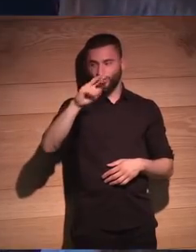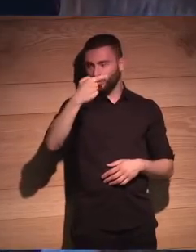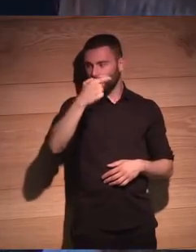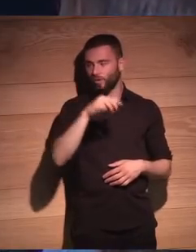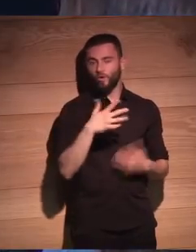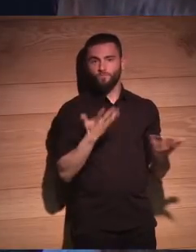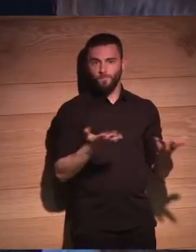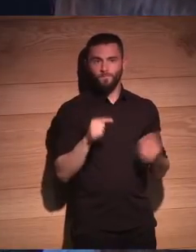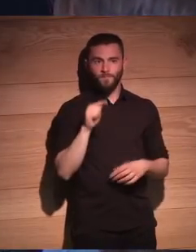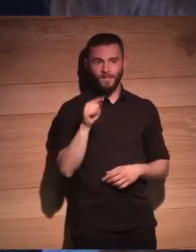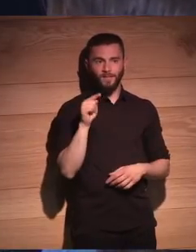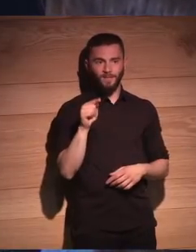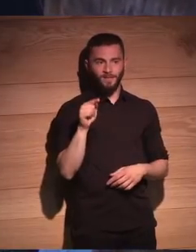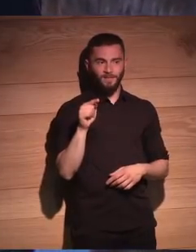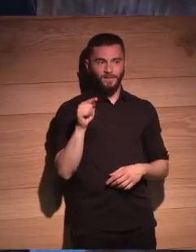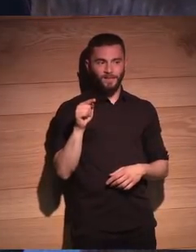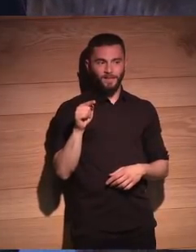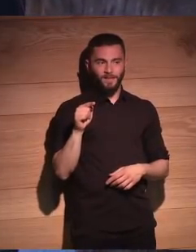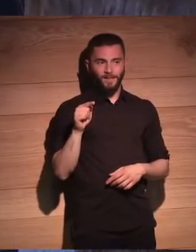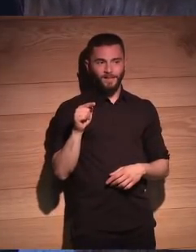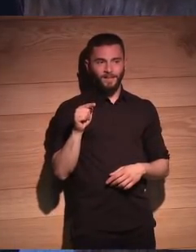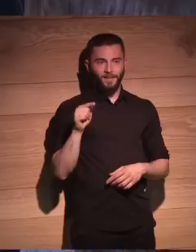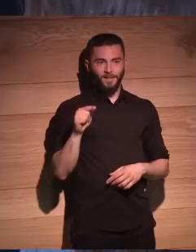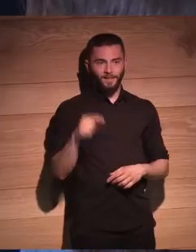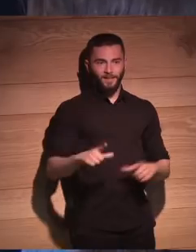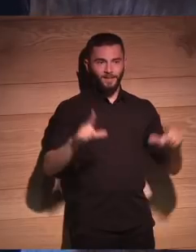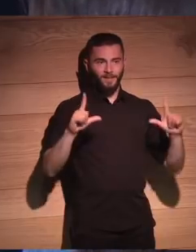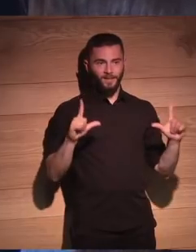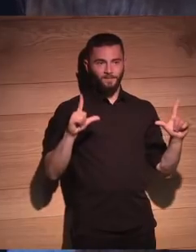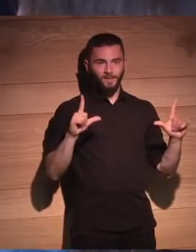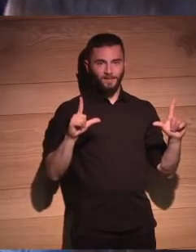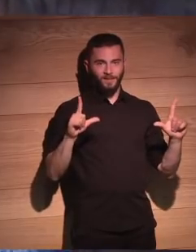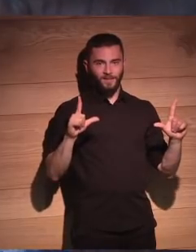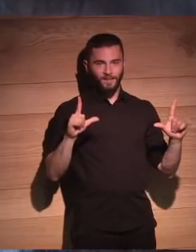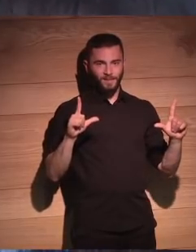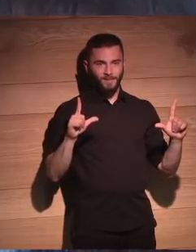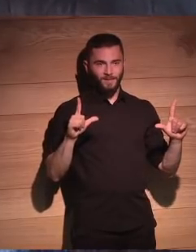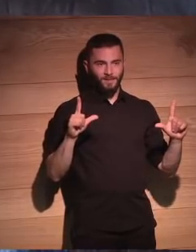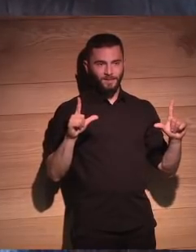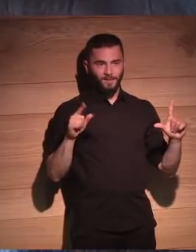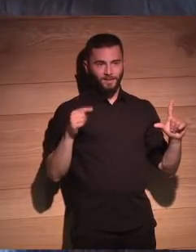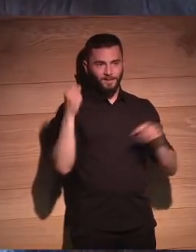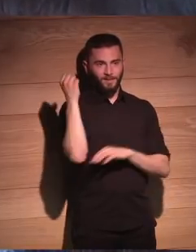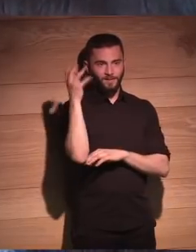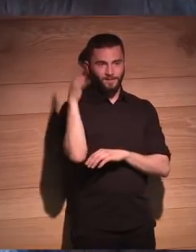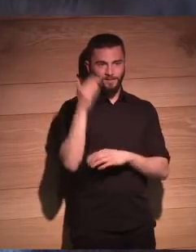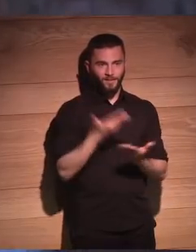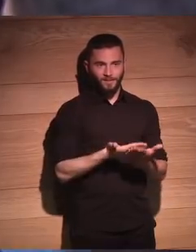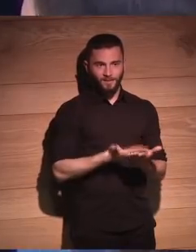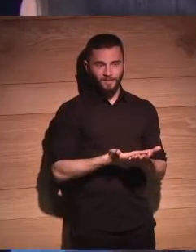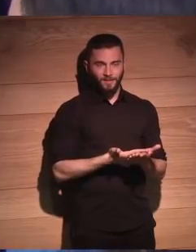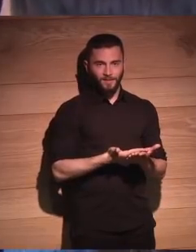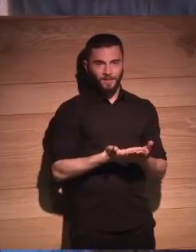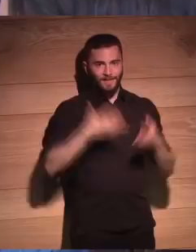Moore, que ha estado en las pantallas ilustrando esta conferencia, esta charla, y